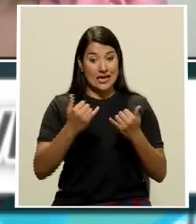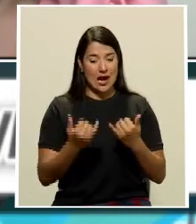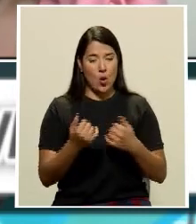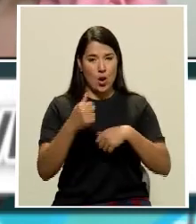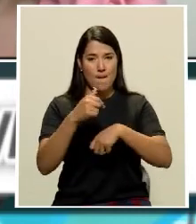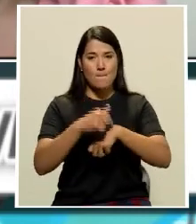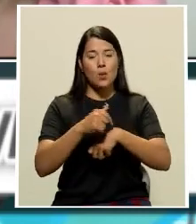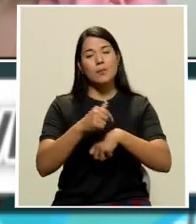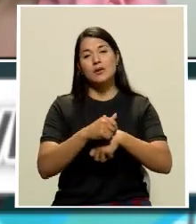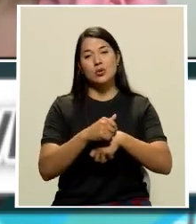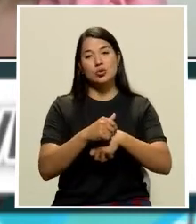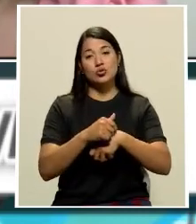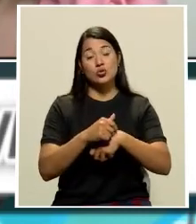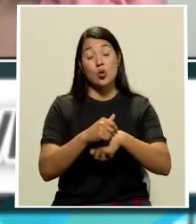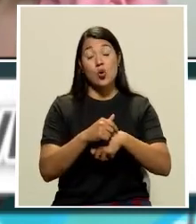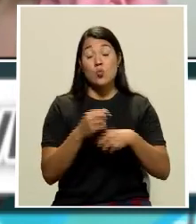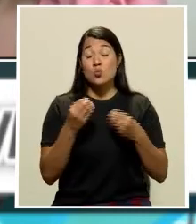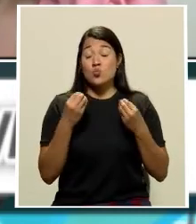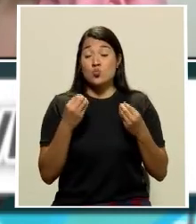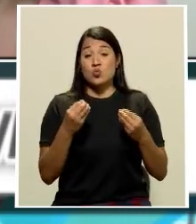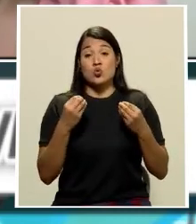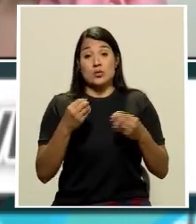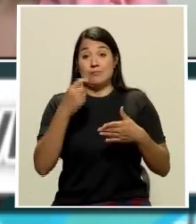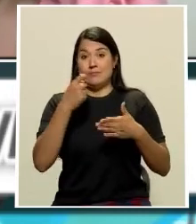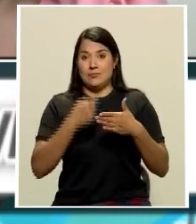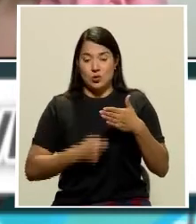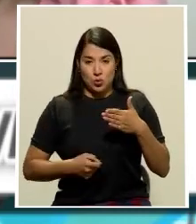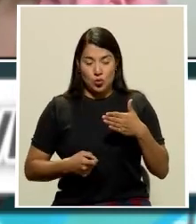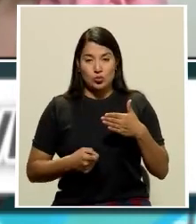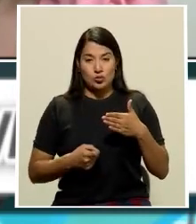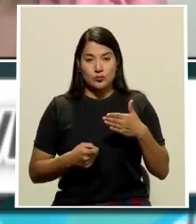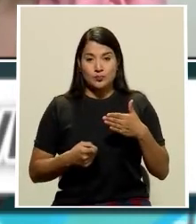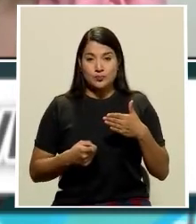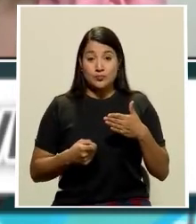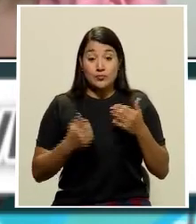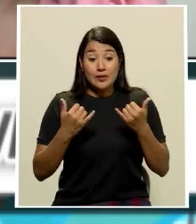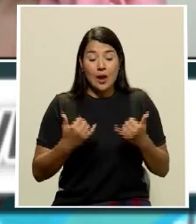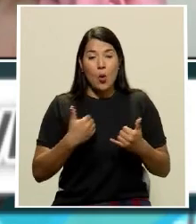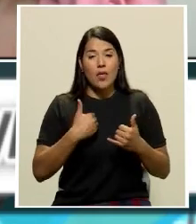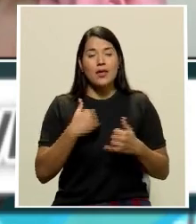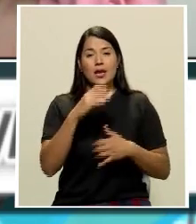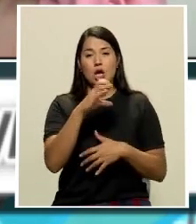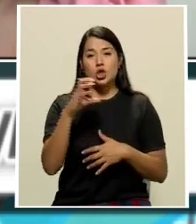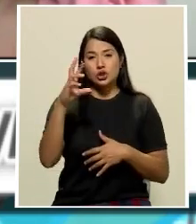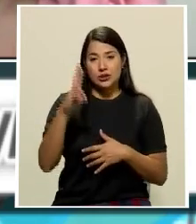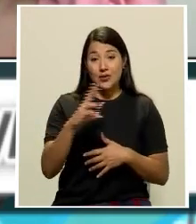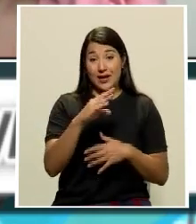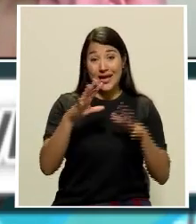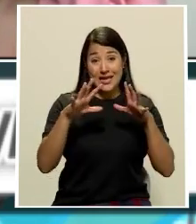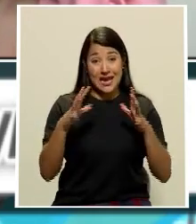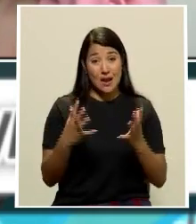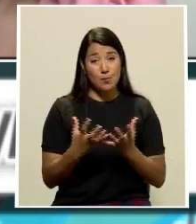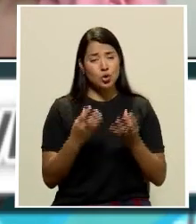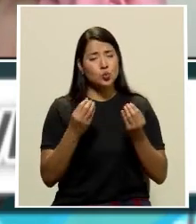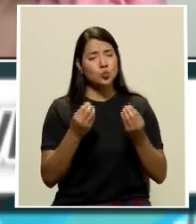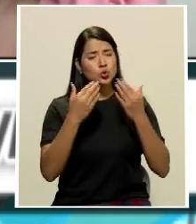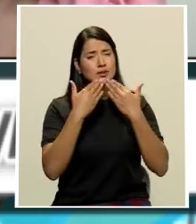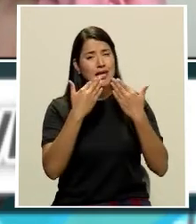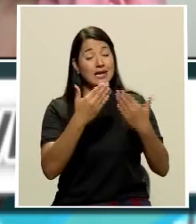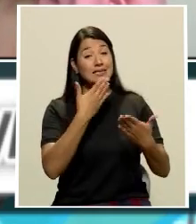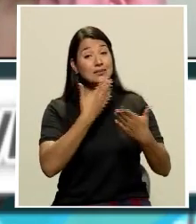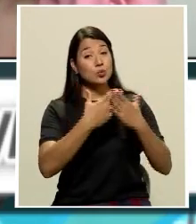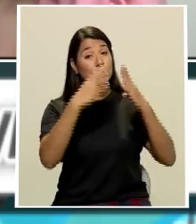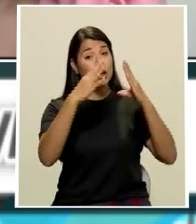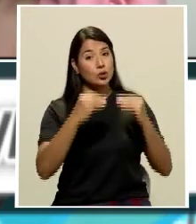estos tiempos extremadamente duros que vive el país y el mundo. Muchísimas gracias y